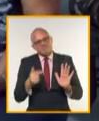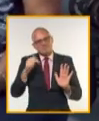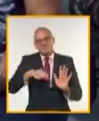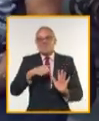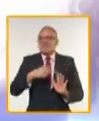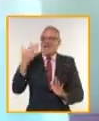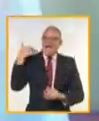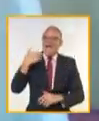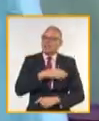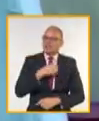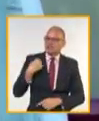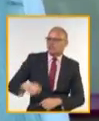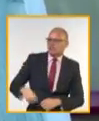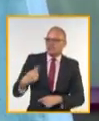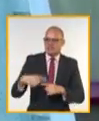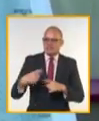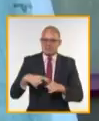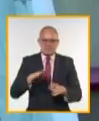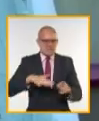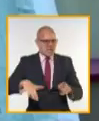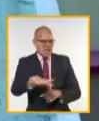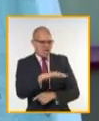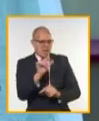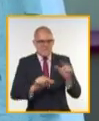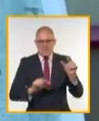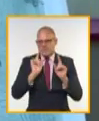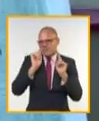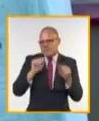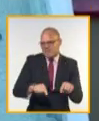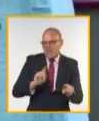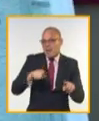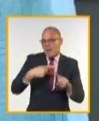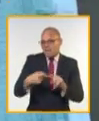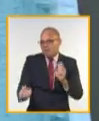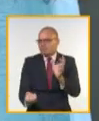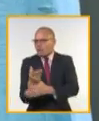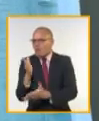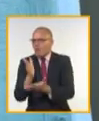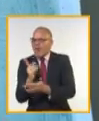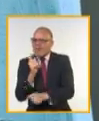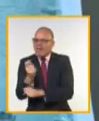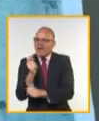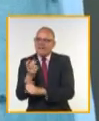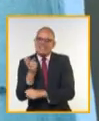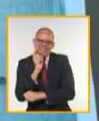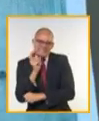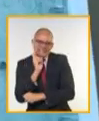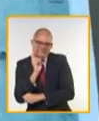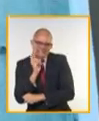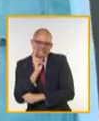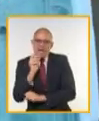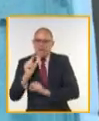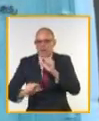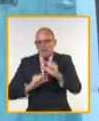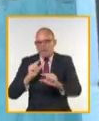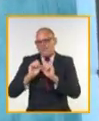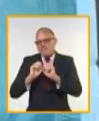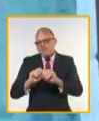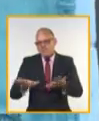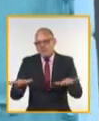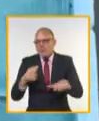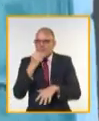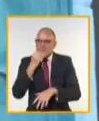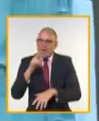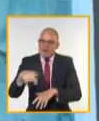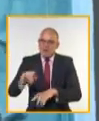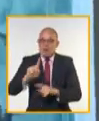Cuba, para establecer escuelas de idioma chino, transmitir la lengua materna, desarrollar